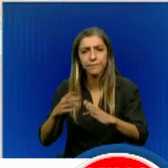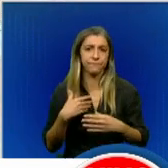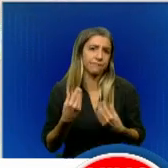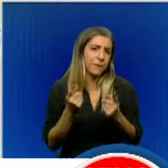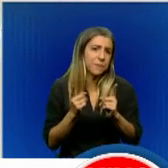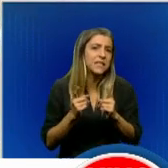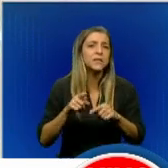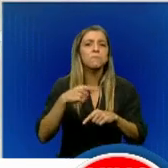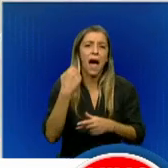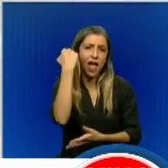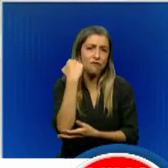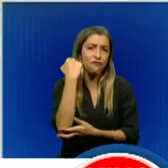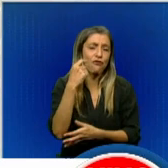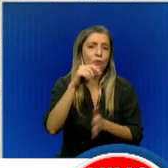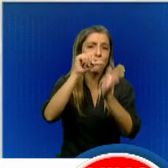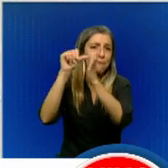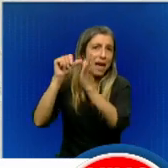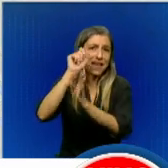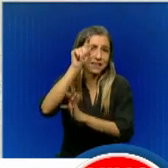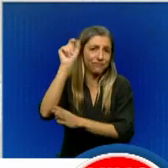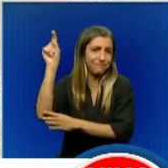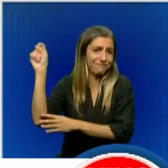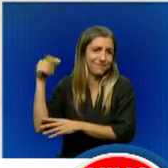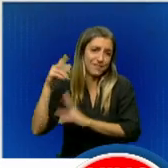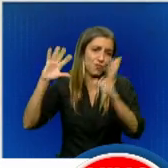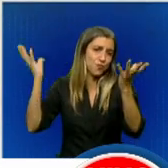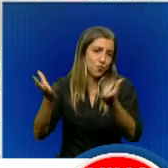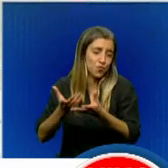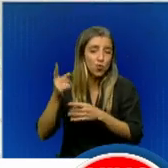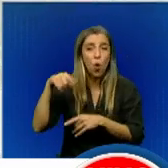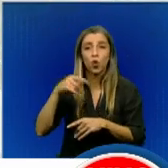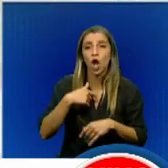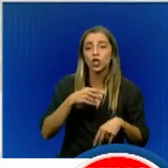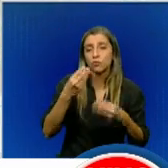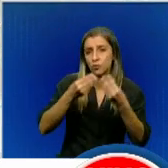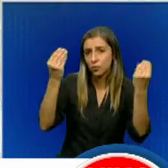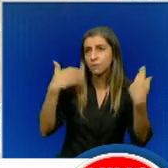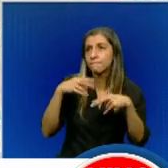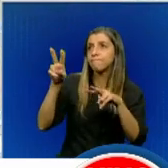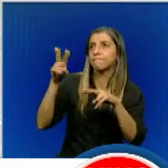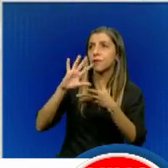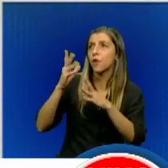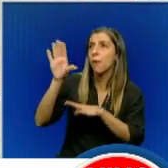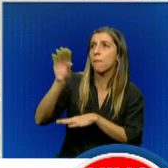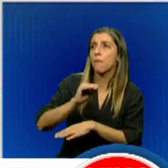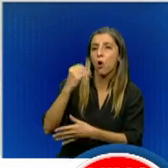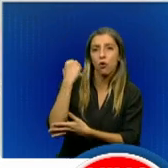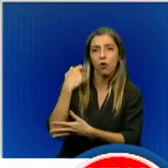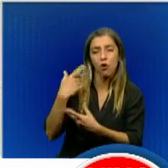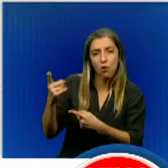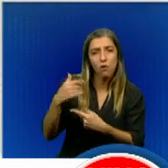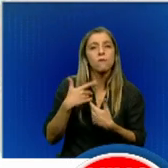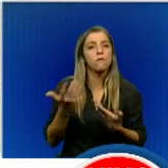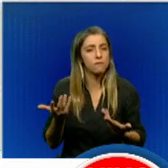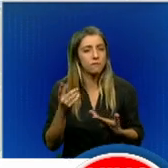economías más desarrolladas del mundo que ya que tantas veces observamos como modelo que precisamente